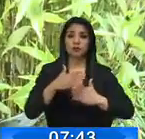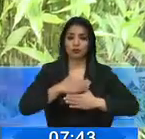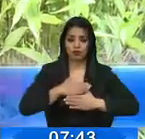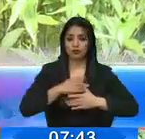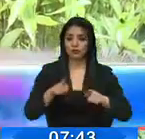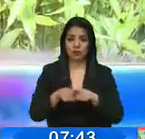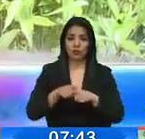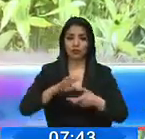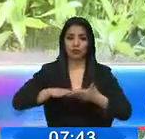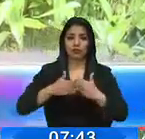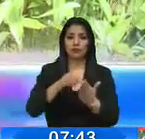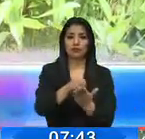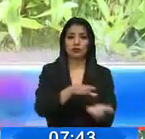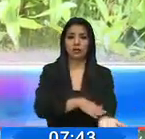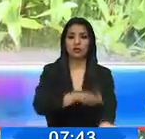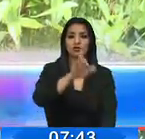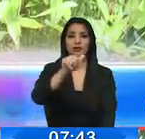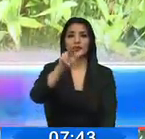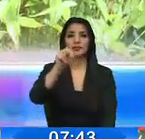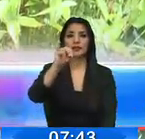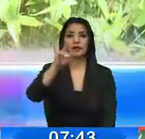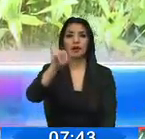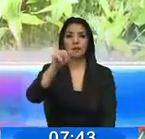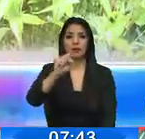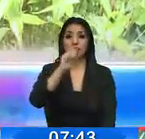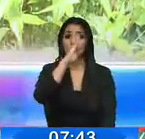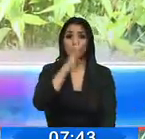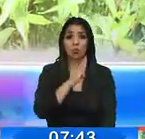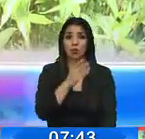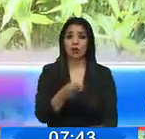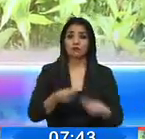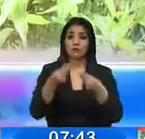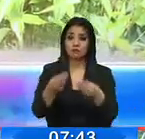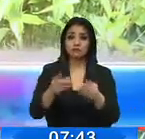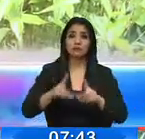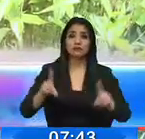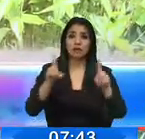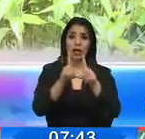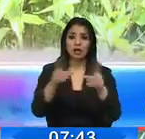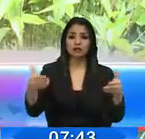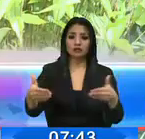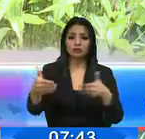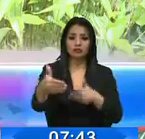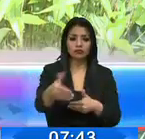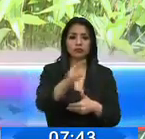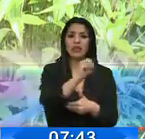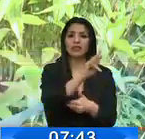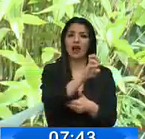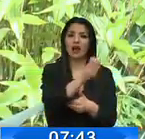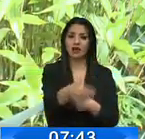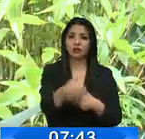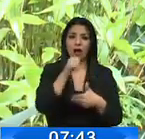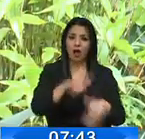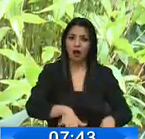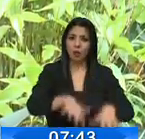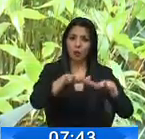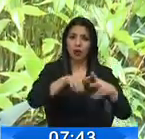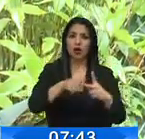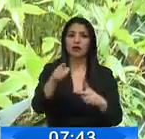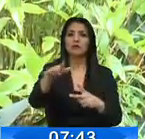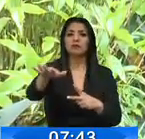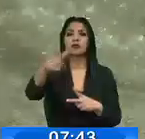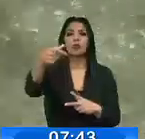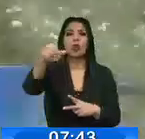mancomunidad, es el proyecto Tandayapa. Nunca nos han dado un dato de una de las fuentes de Nanegalito, qué está sucediendo con las